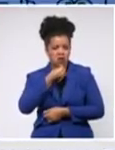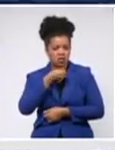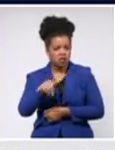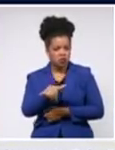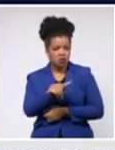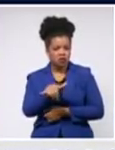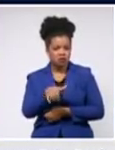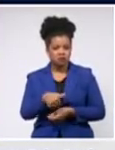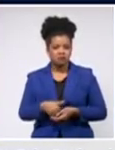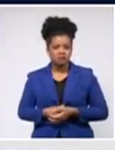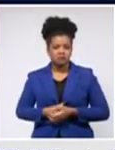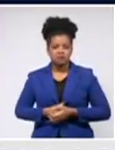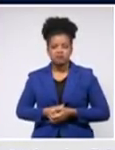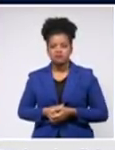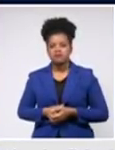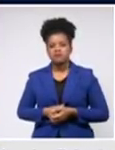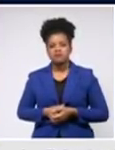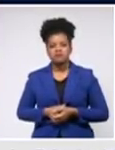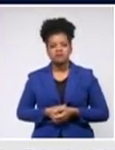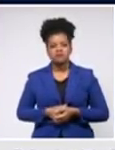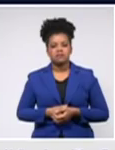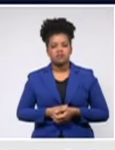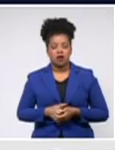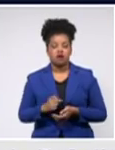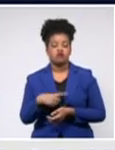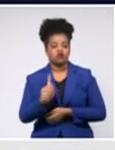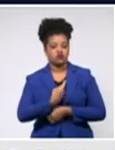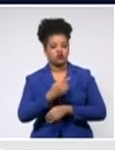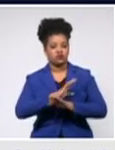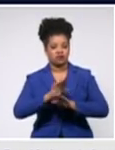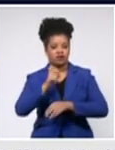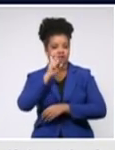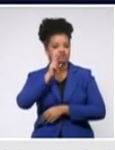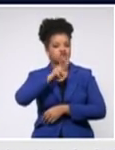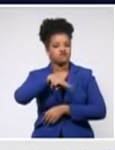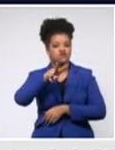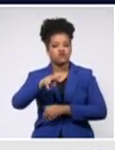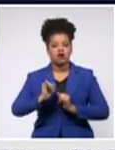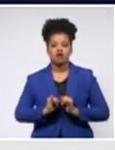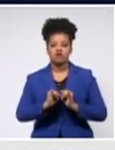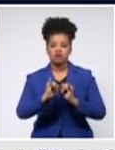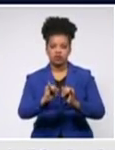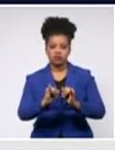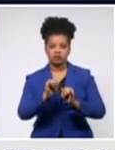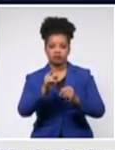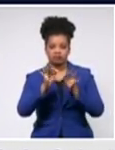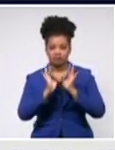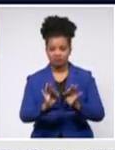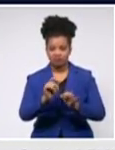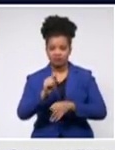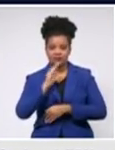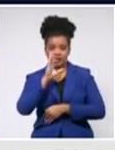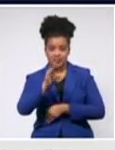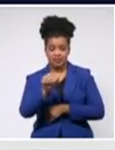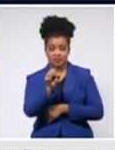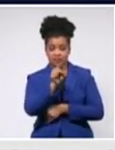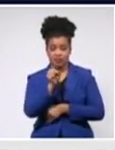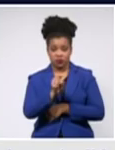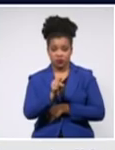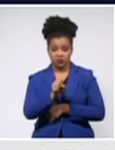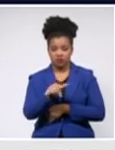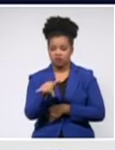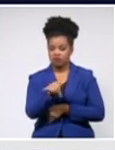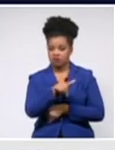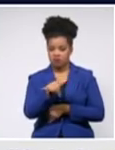Bueno, buscamos la información y es como tú mismo has dicho ahí en